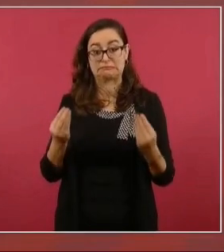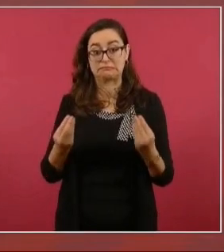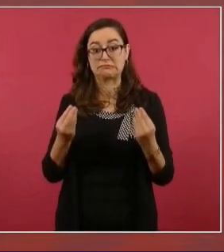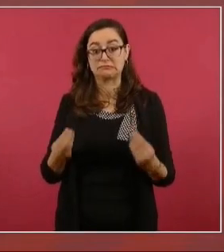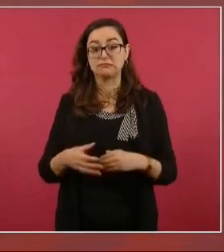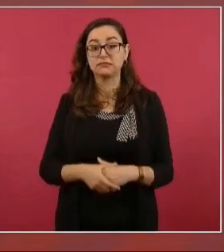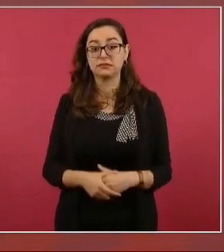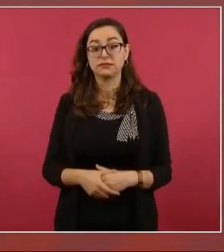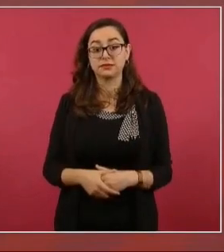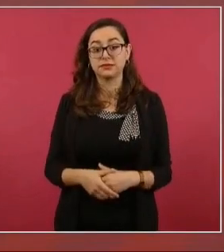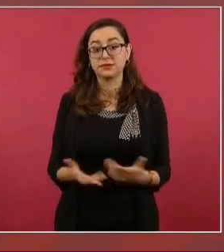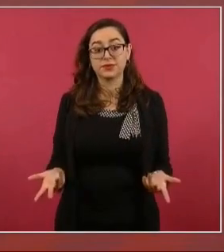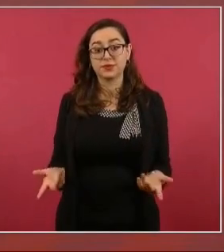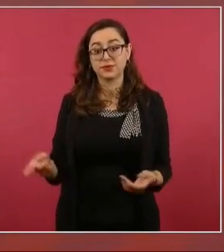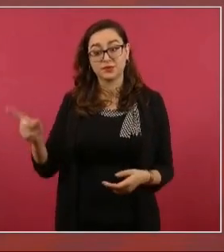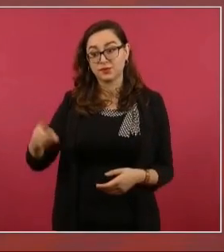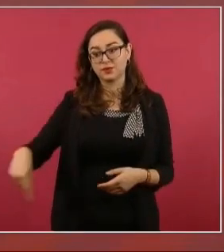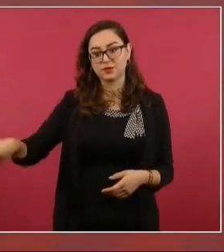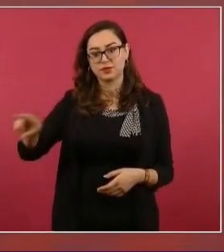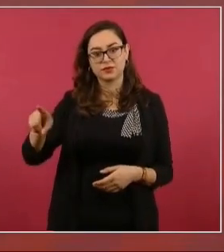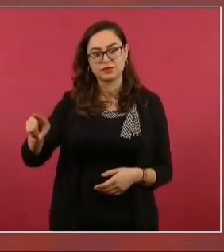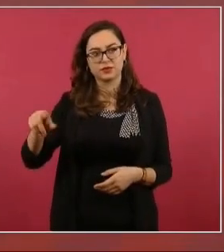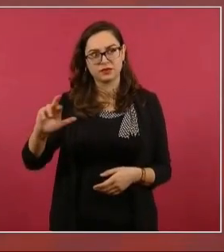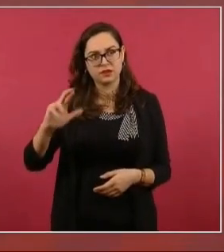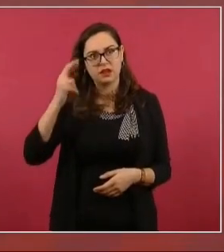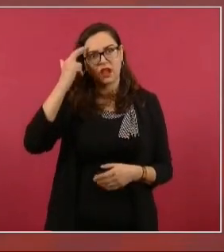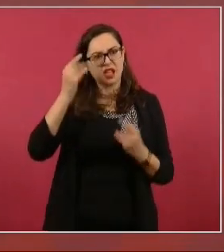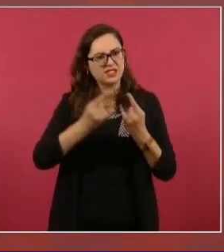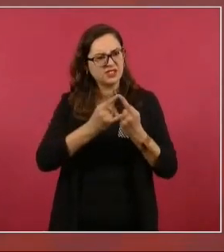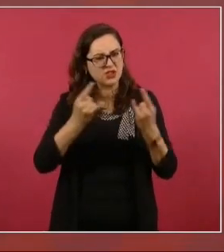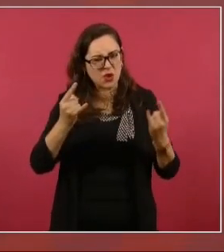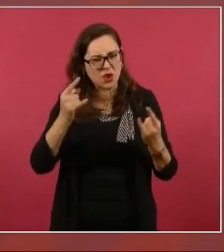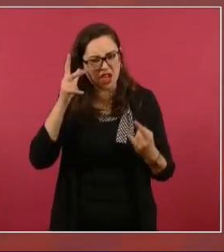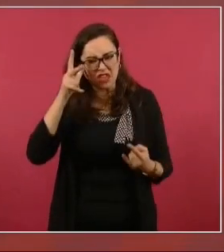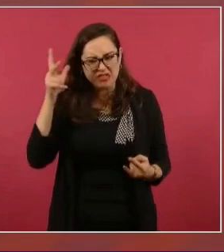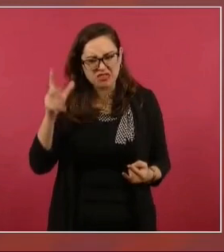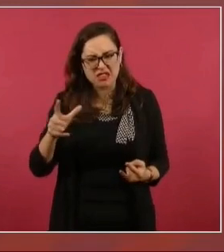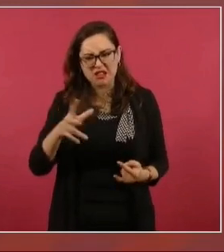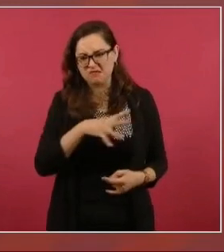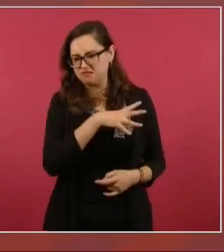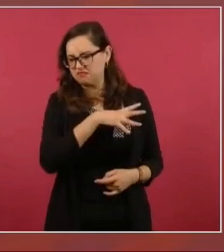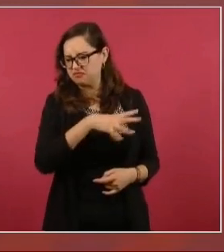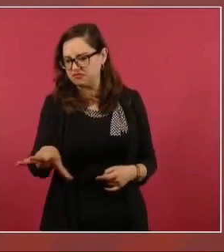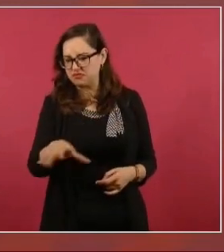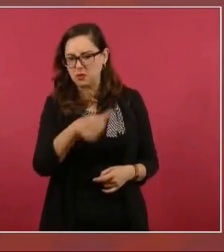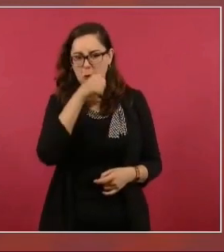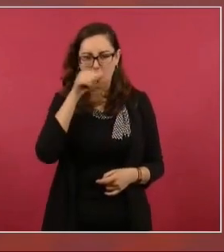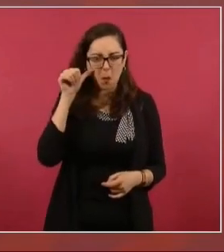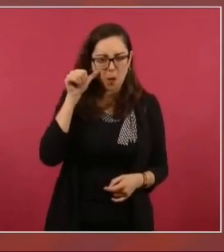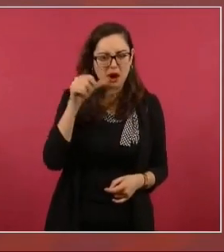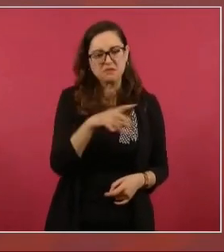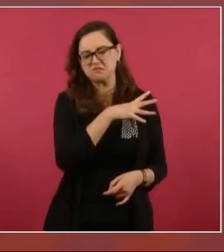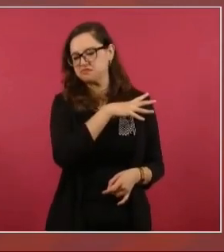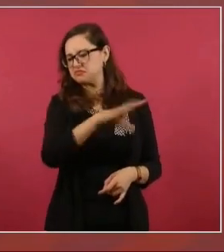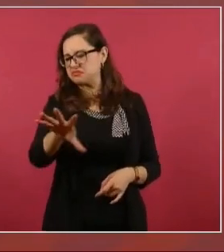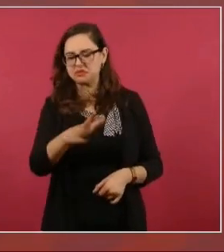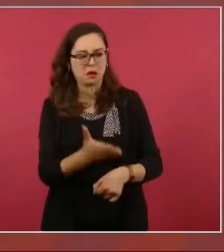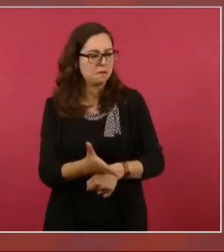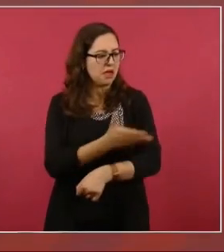no son simpatizantes de Hidalgo, ni son simpatizantes de Juárez, ni son simpatizantes de Madero,